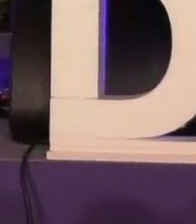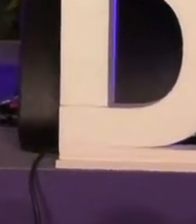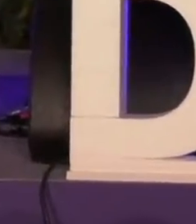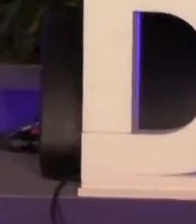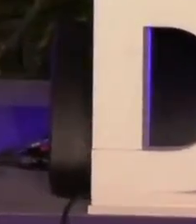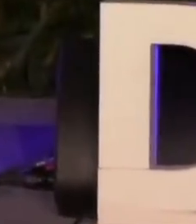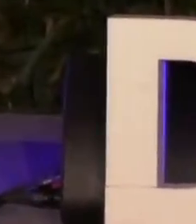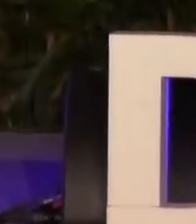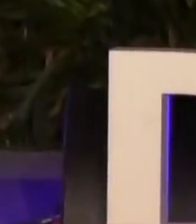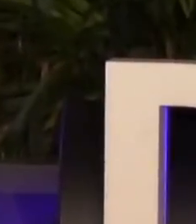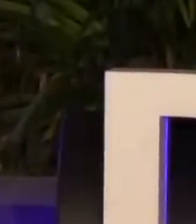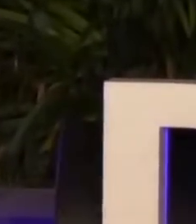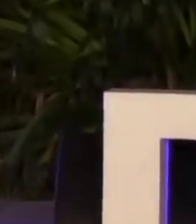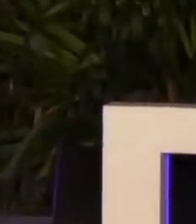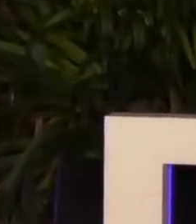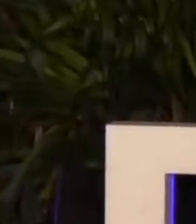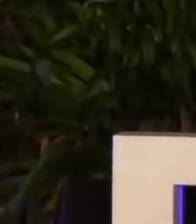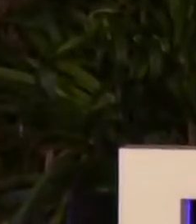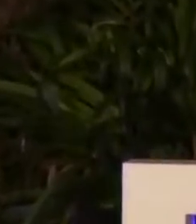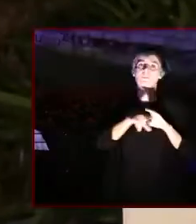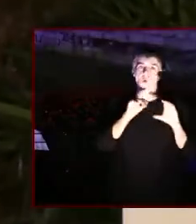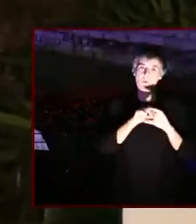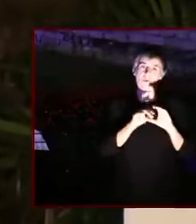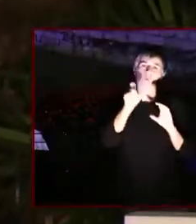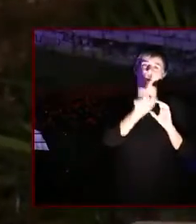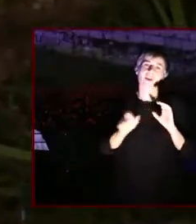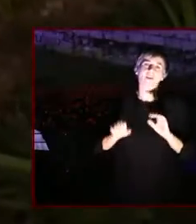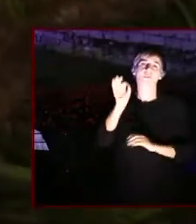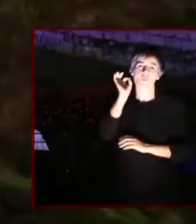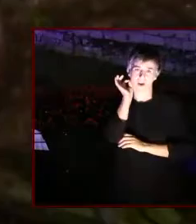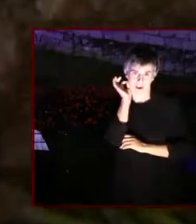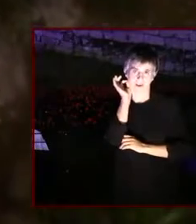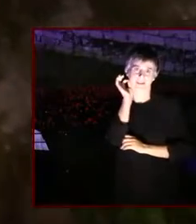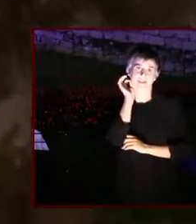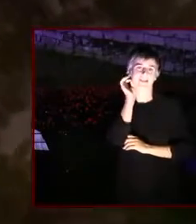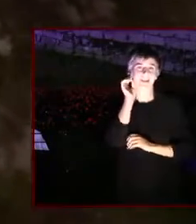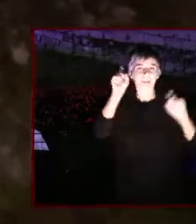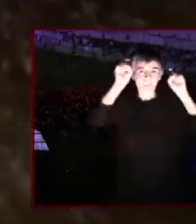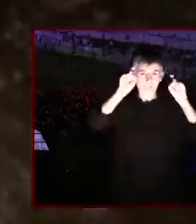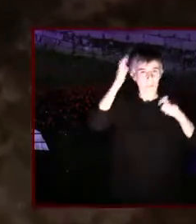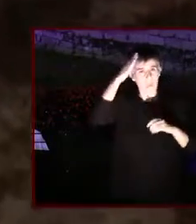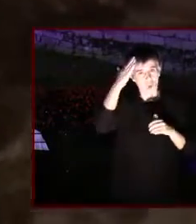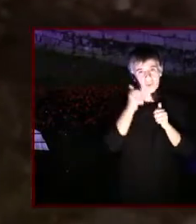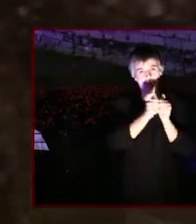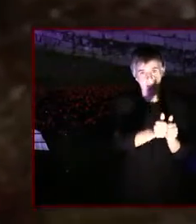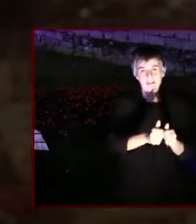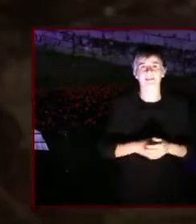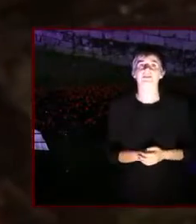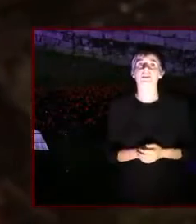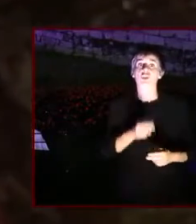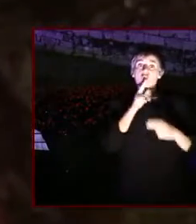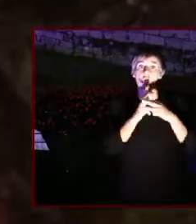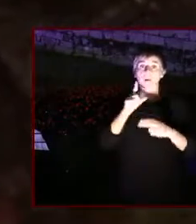Xa chegamos ao último dos vídeos das rapazas mentorizadas. Imos con Lau.